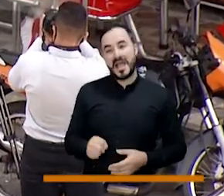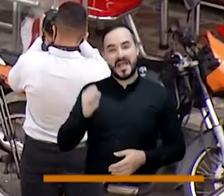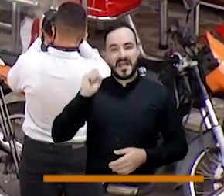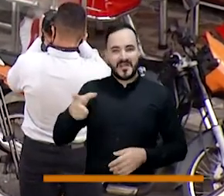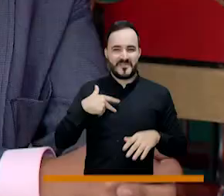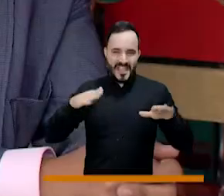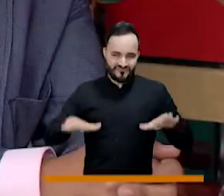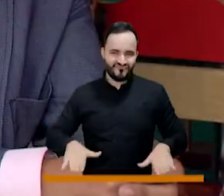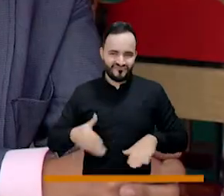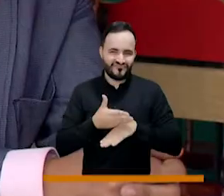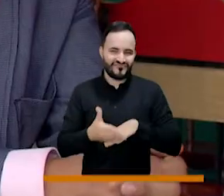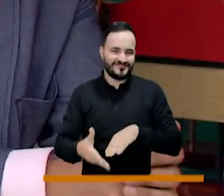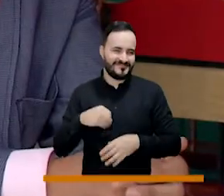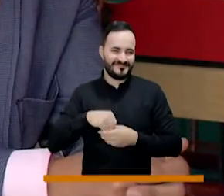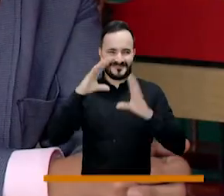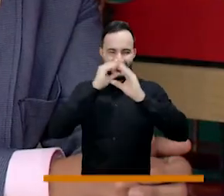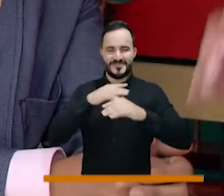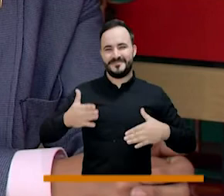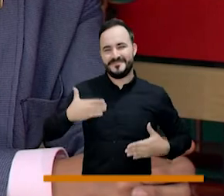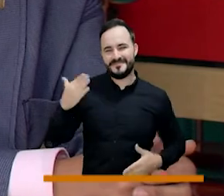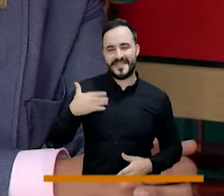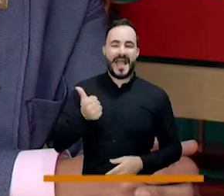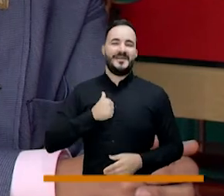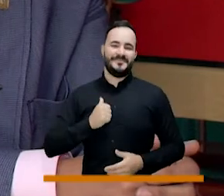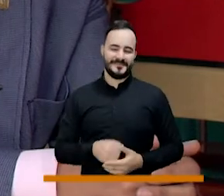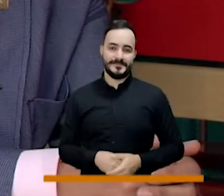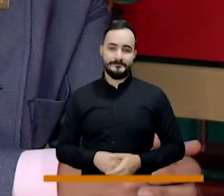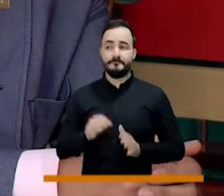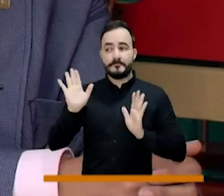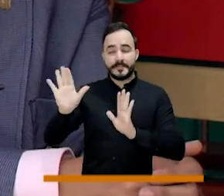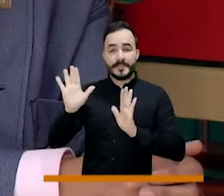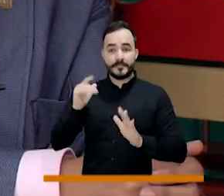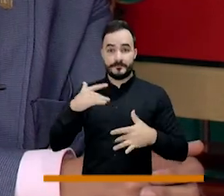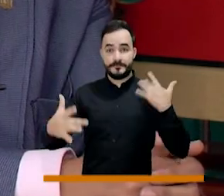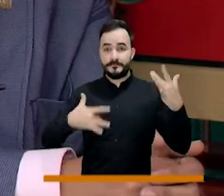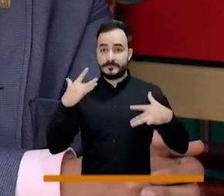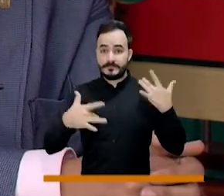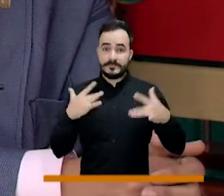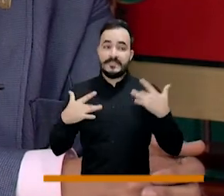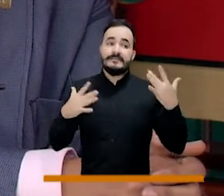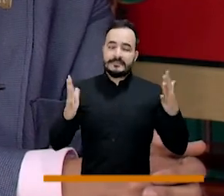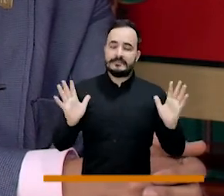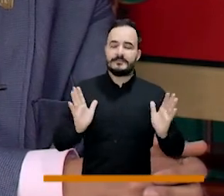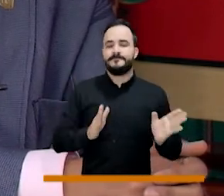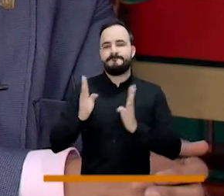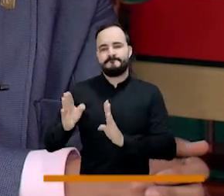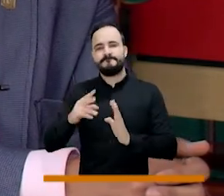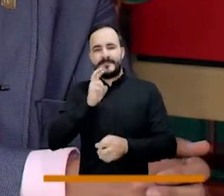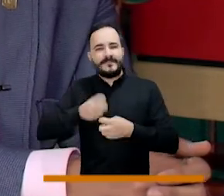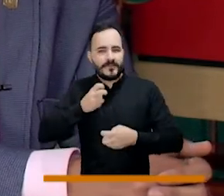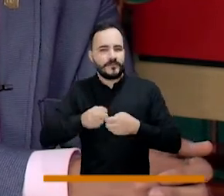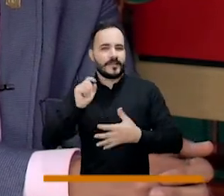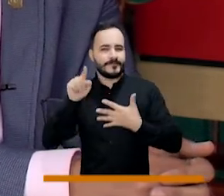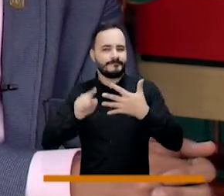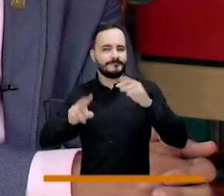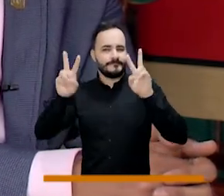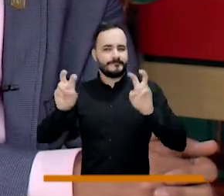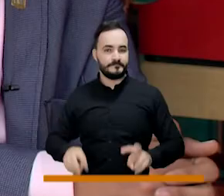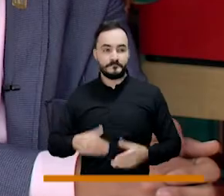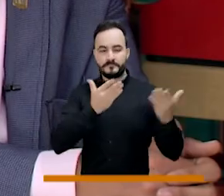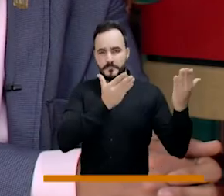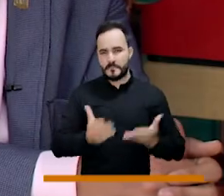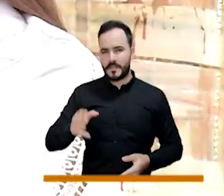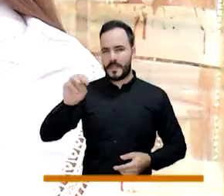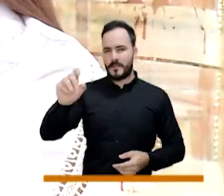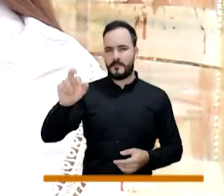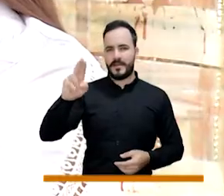acá entonces nos vamos a quedar hasta por la noche, pero oiga, venga, en medio de tanta alegría hay que decir que hay dificultades, por eso vamos a darle la bienvenida